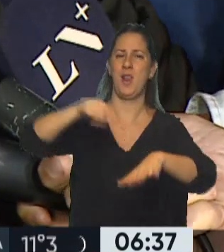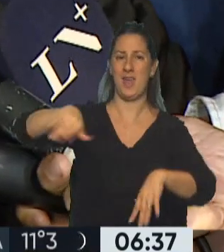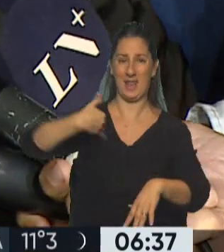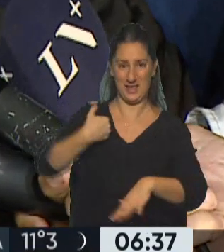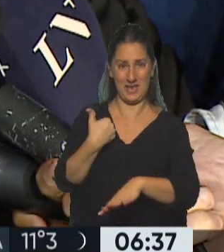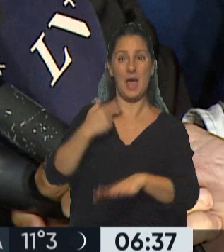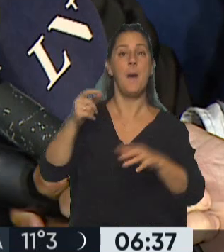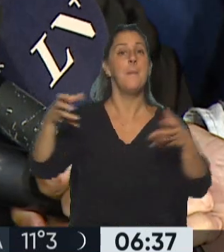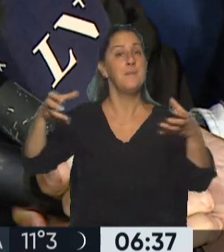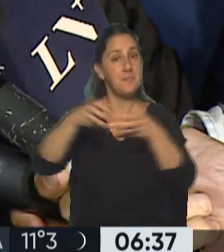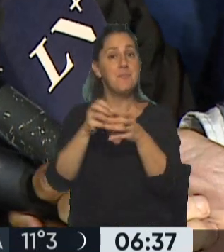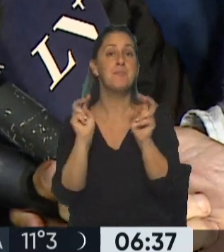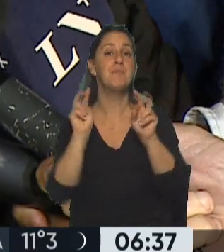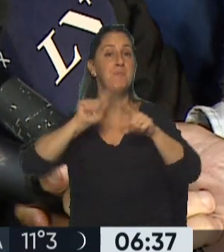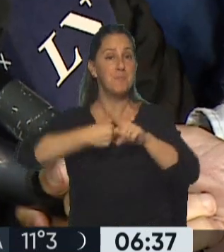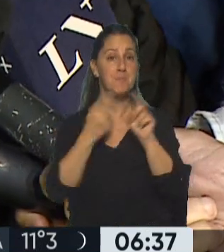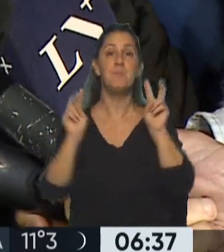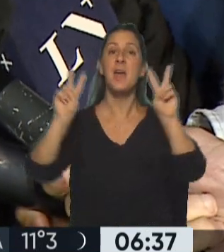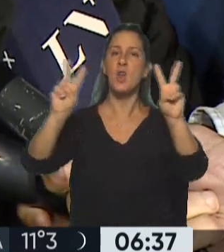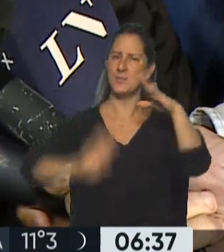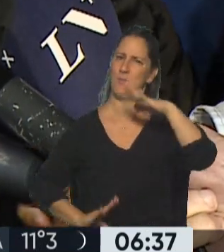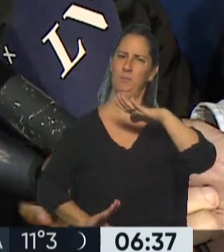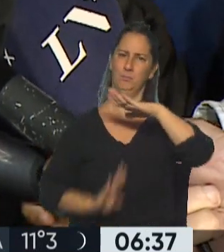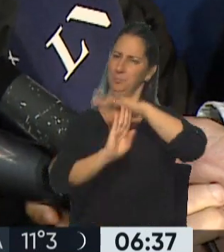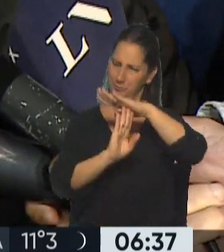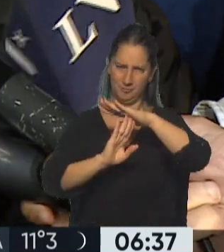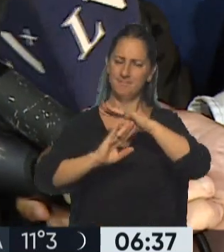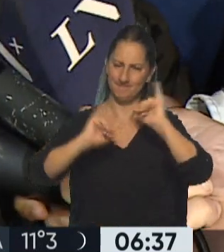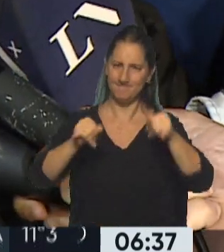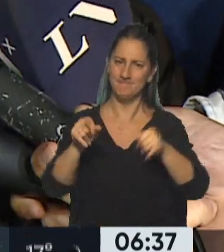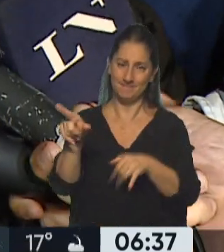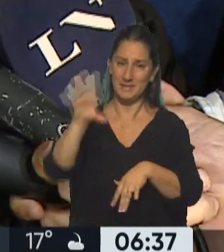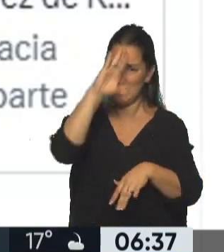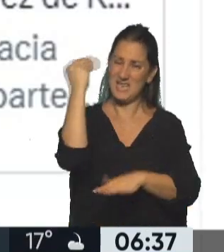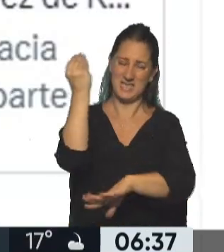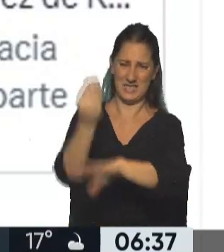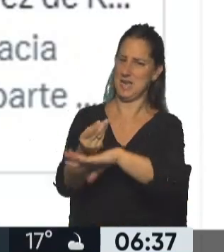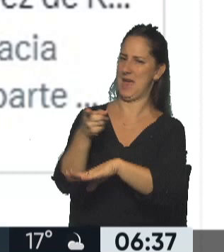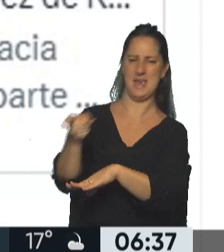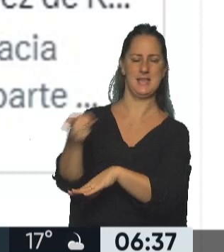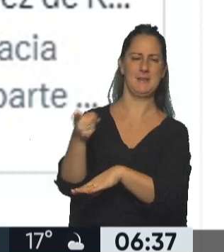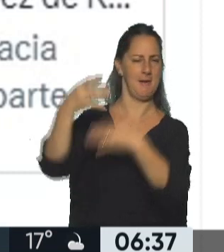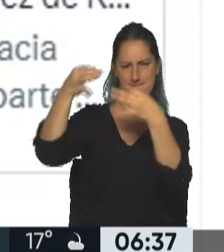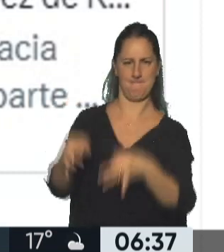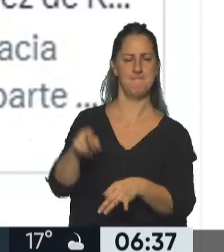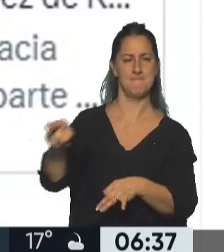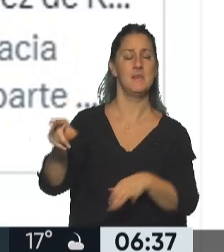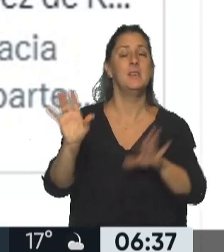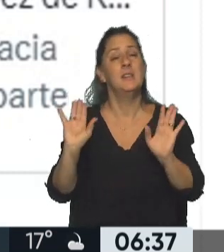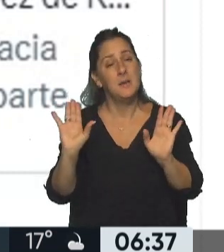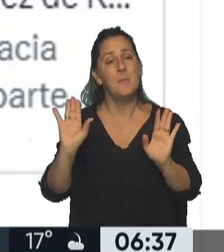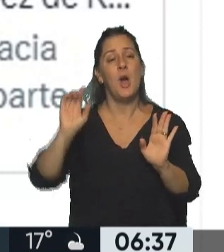donde el peronismo es una especie de columna vertebral, sin ninguna duda que es ella. Nadie lo pone en duda. Lo que Cristina